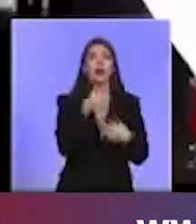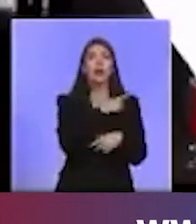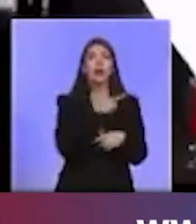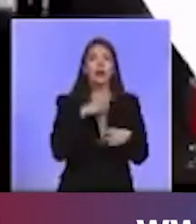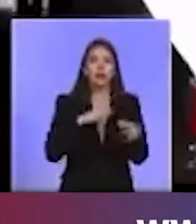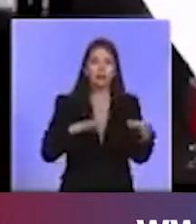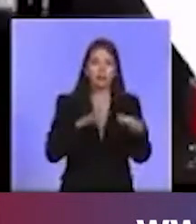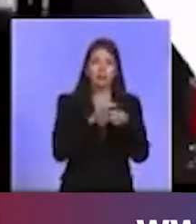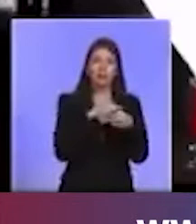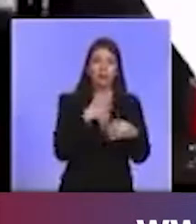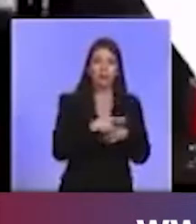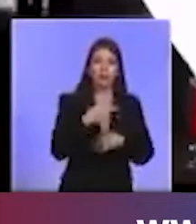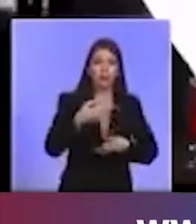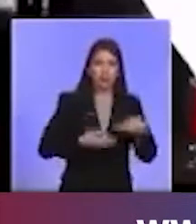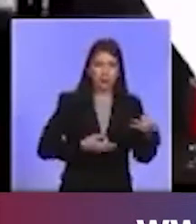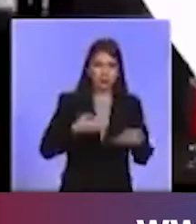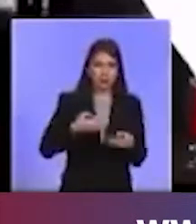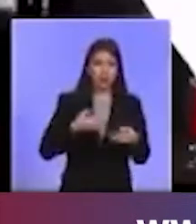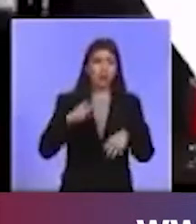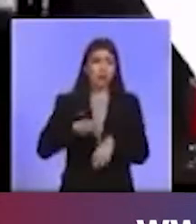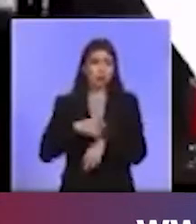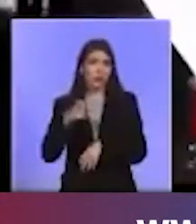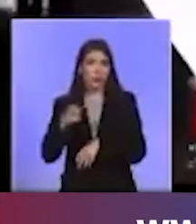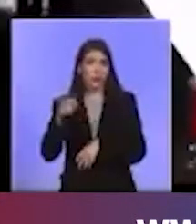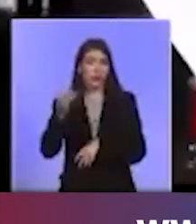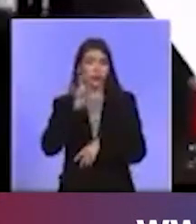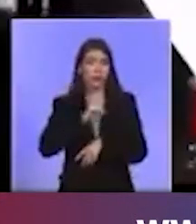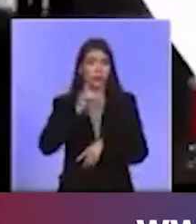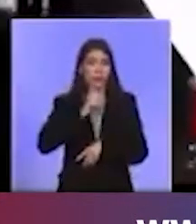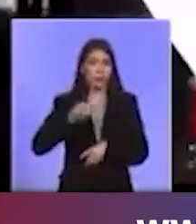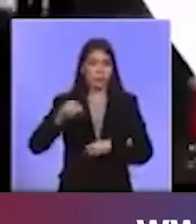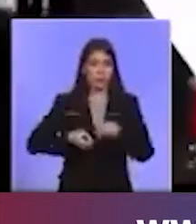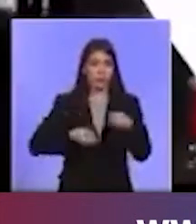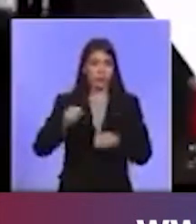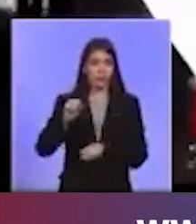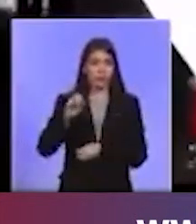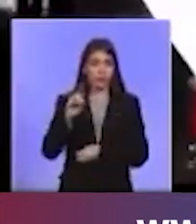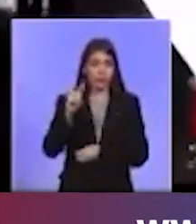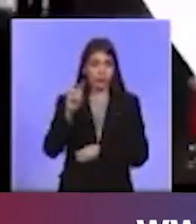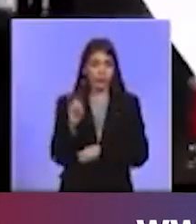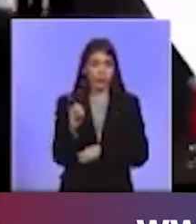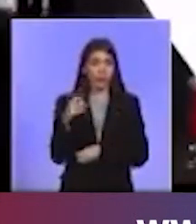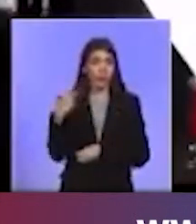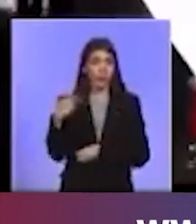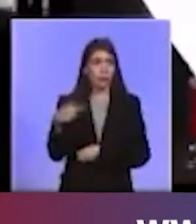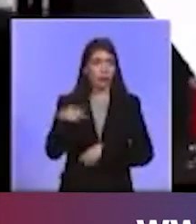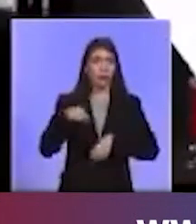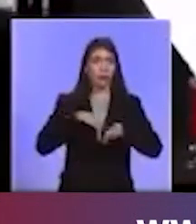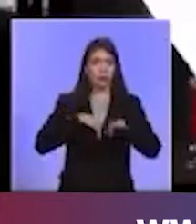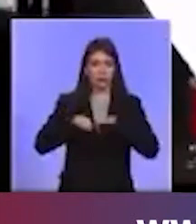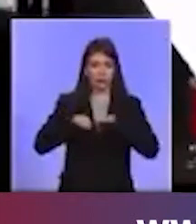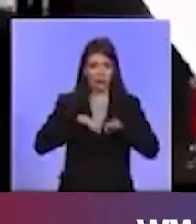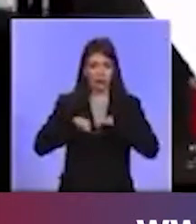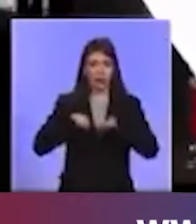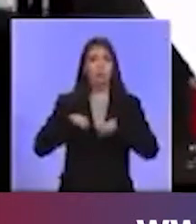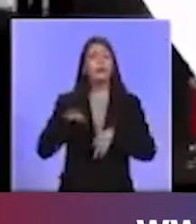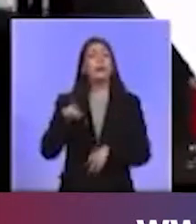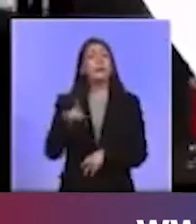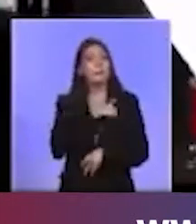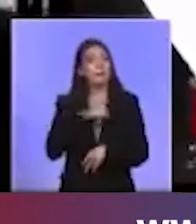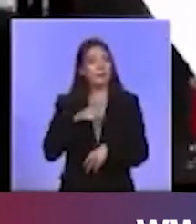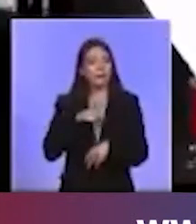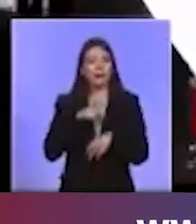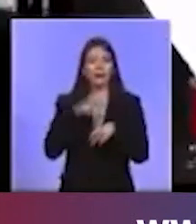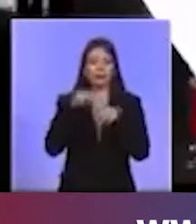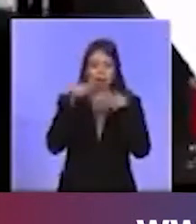Financiera impugnó la exoneración del magistrado Vargas por parte de la Fiscalía General de la República,